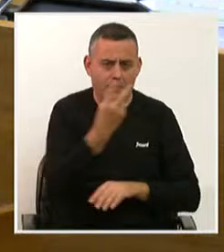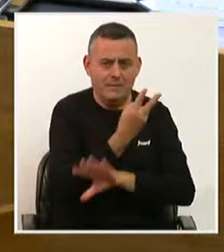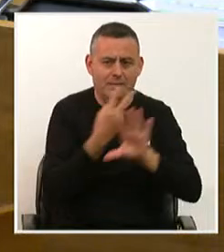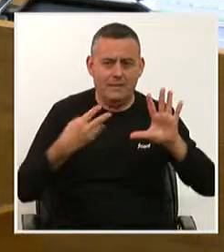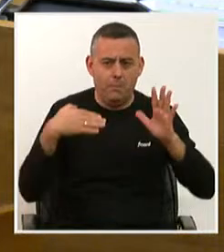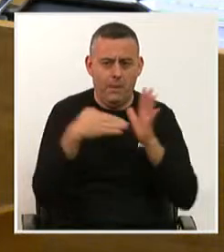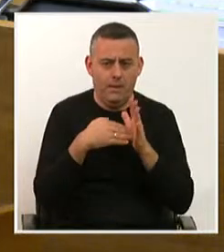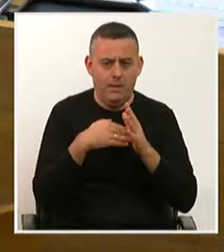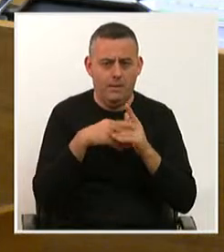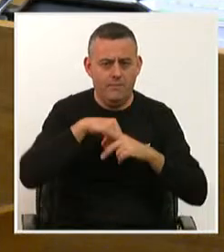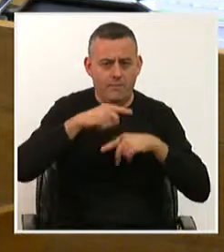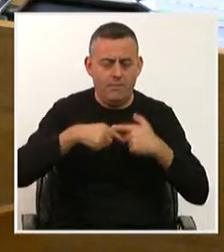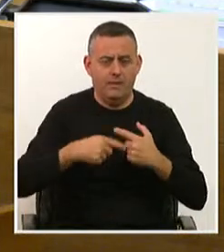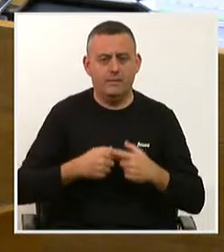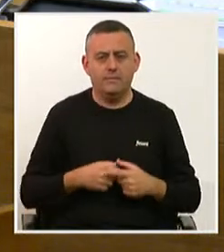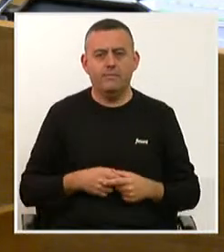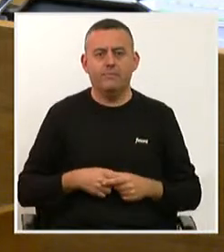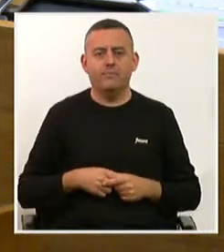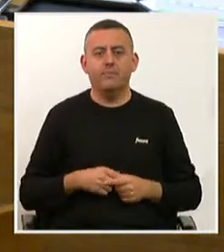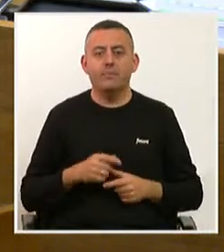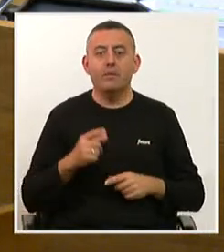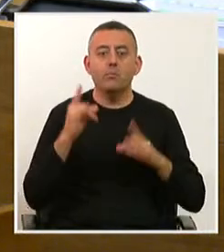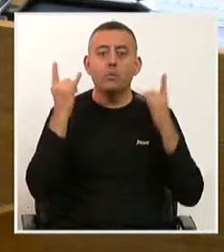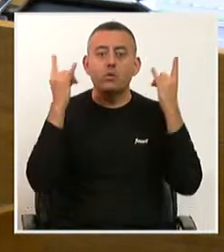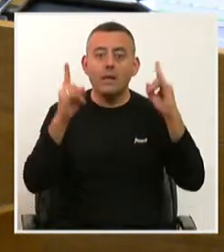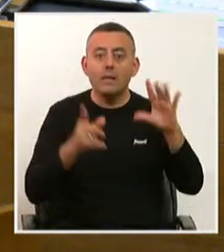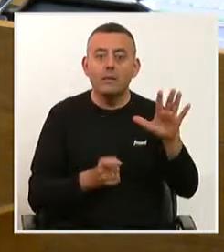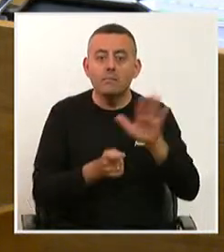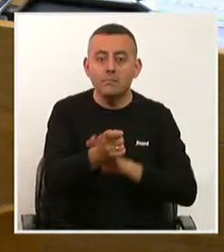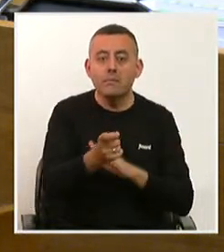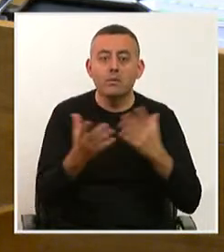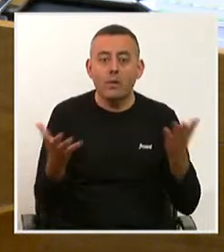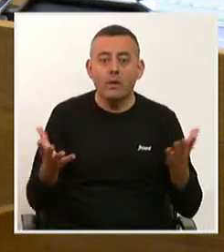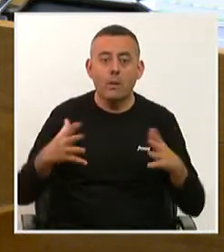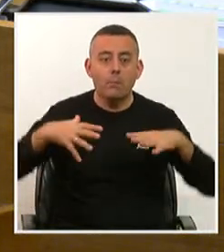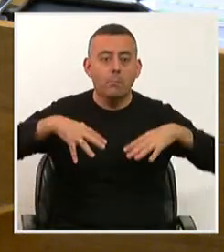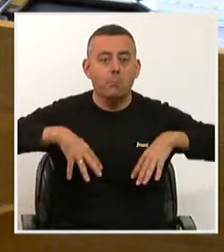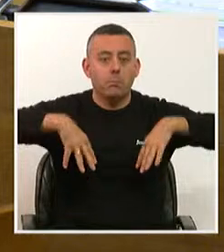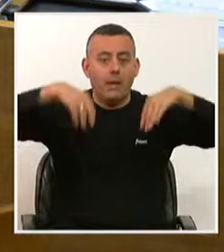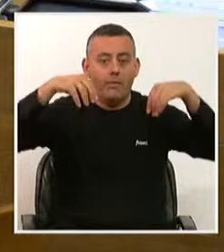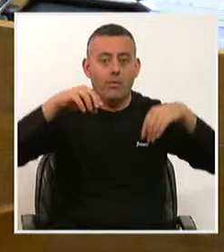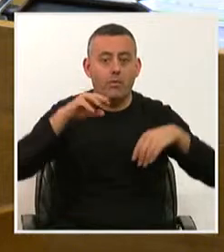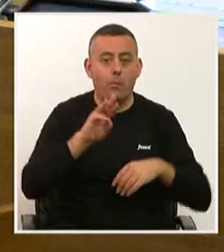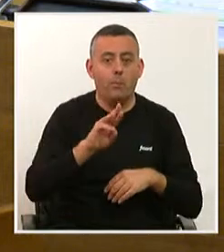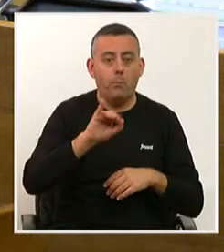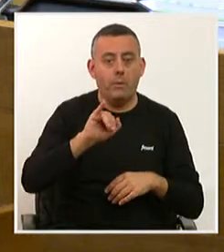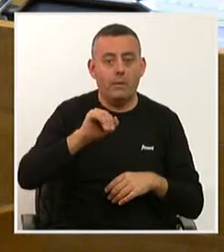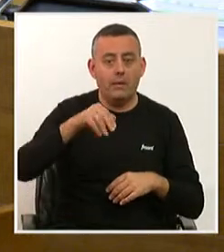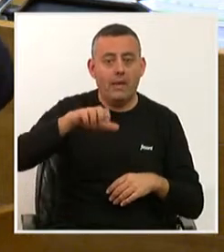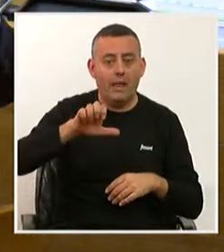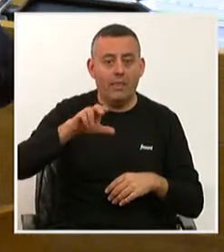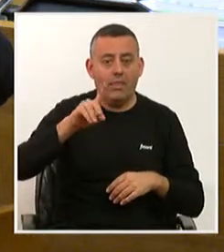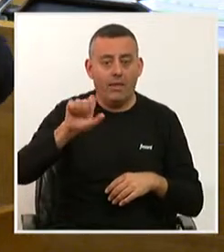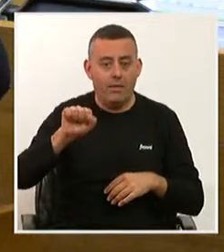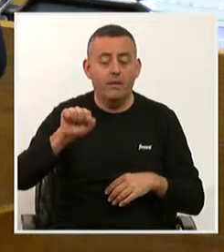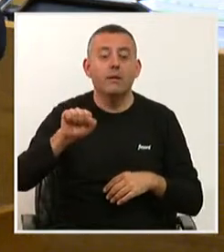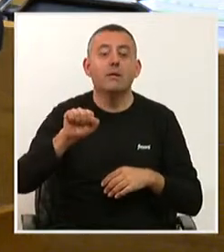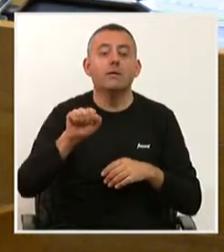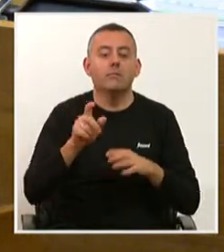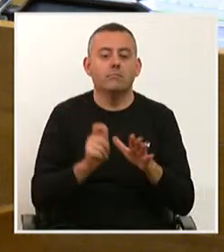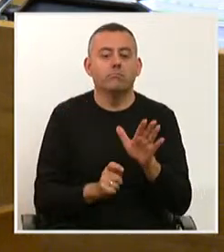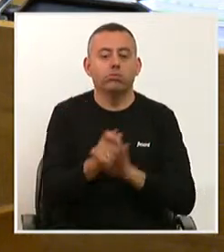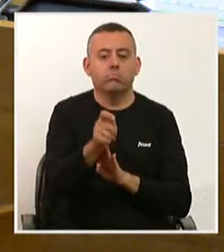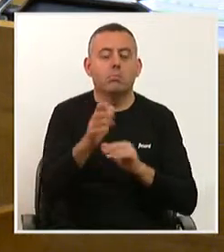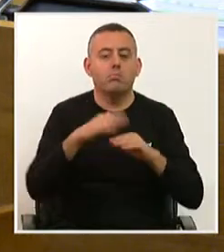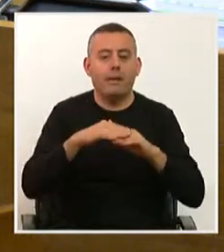botanic la mayor inversión fue reformar el Palacio de Pineda para que un consell de vivienda lo habitase Esa es la mayor inversión en